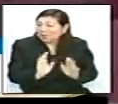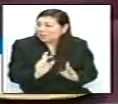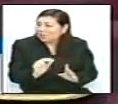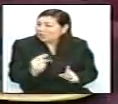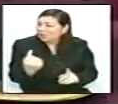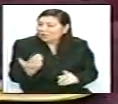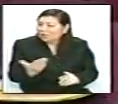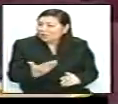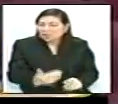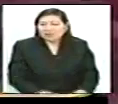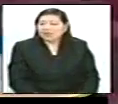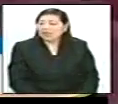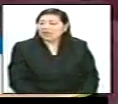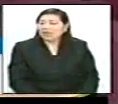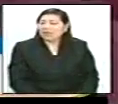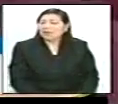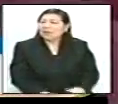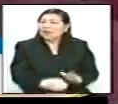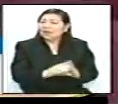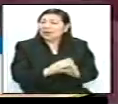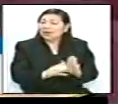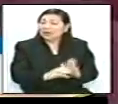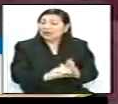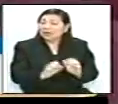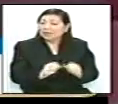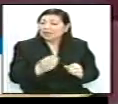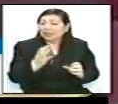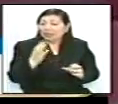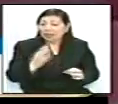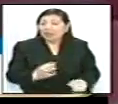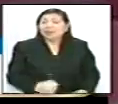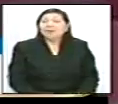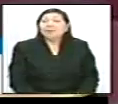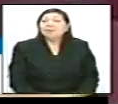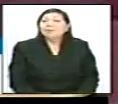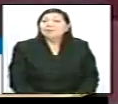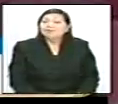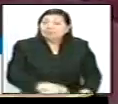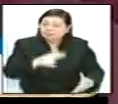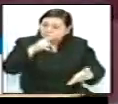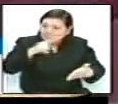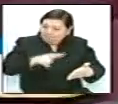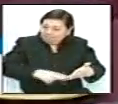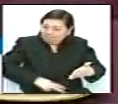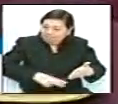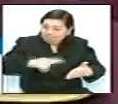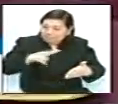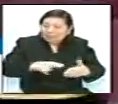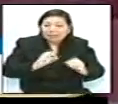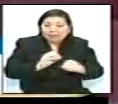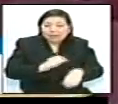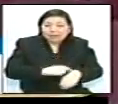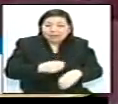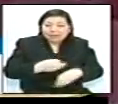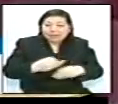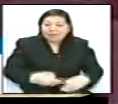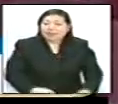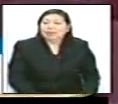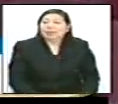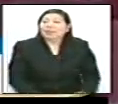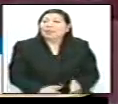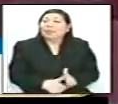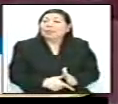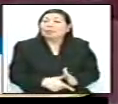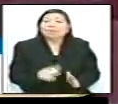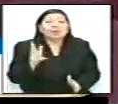solo viola el reglamento, sino la Constitución. Y lo que sí creo, presidenta, es que hay que revisar los plazos y tener un predictamen después